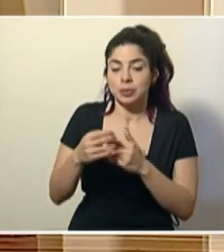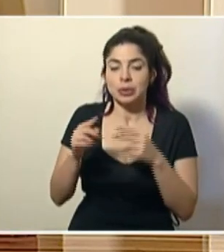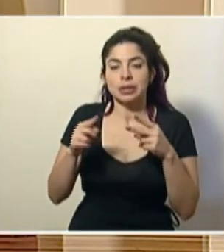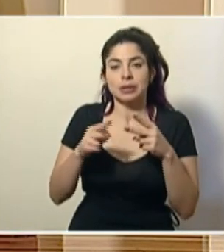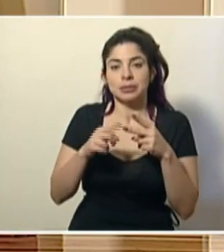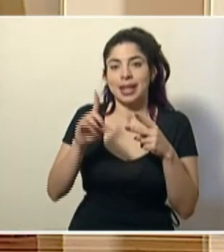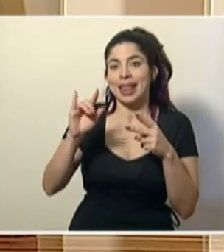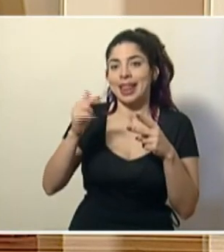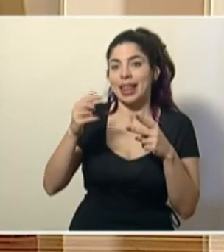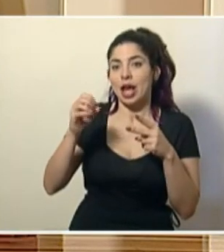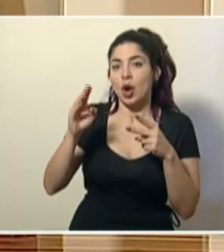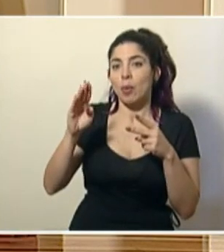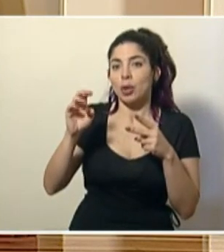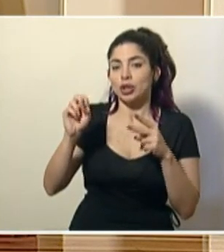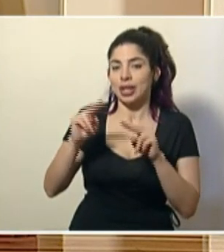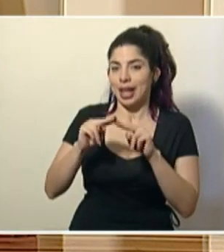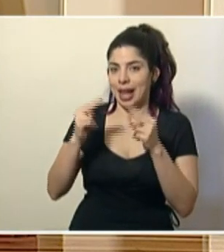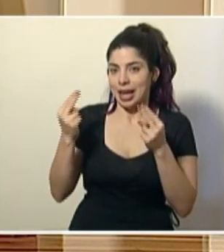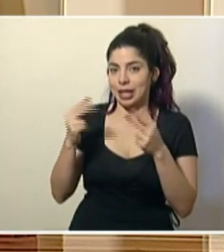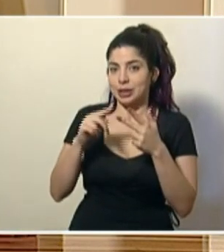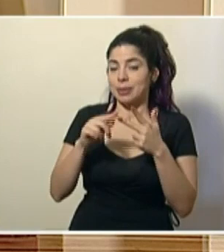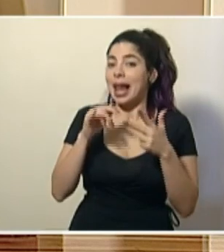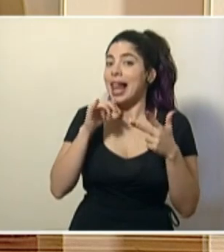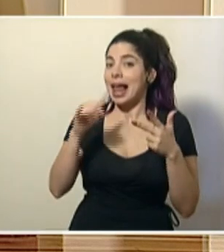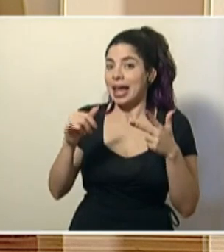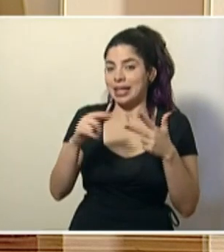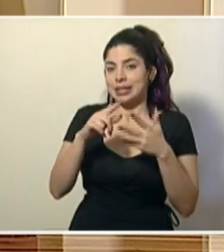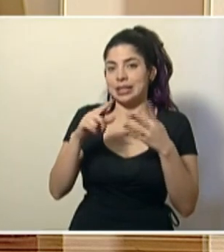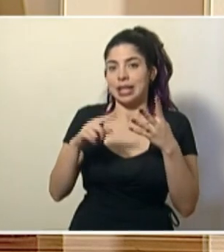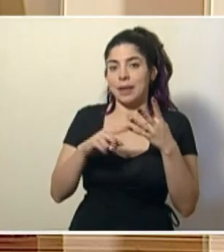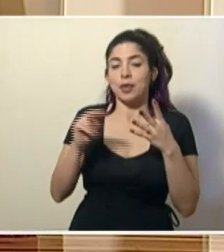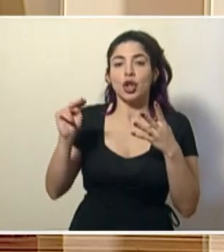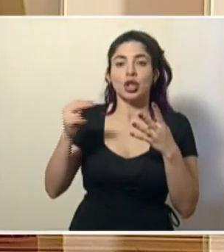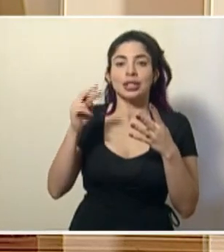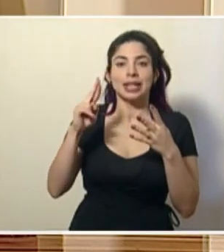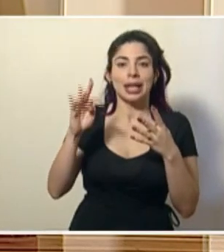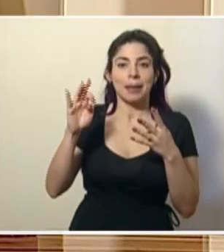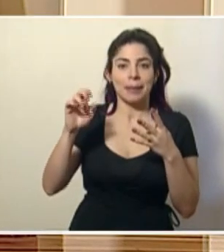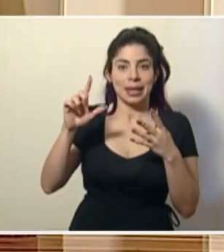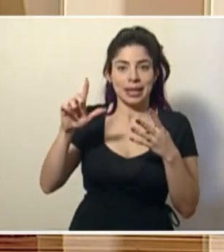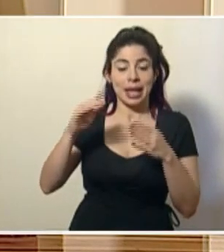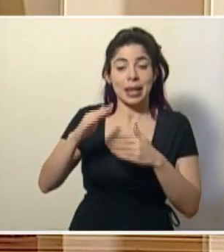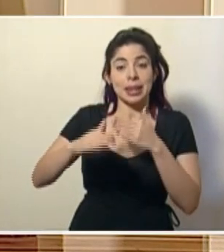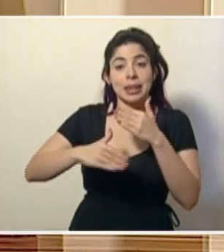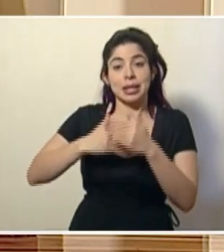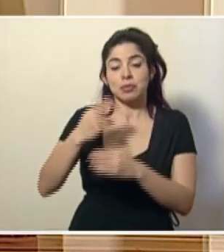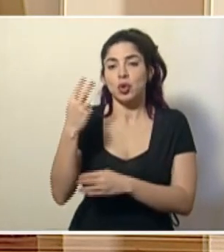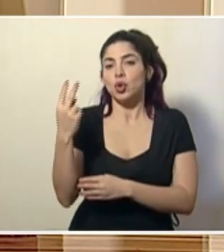con Diego Bosque de La Nación, Diario Extra y Noticias Repretel, y